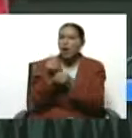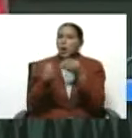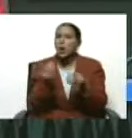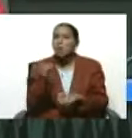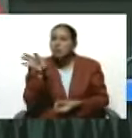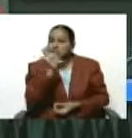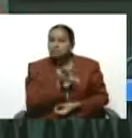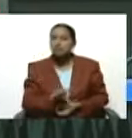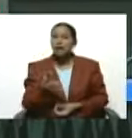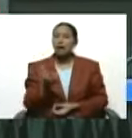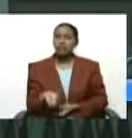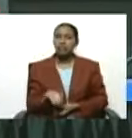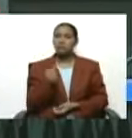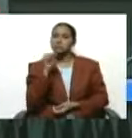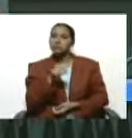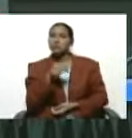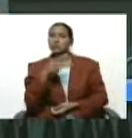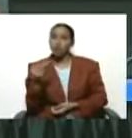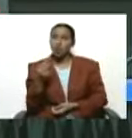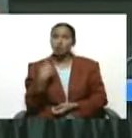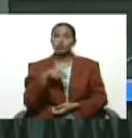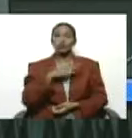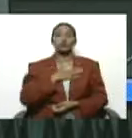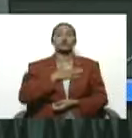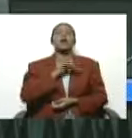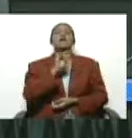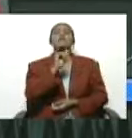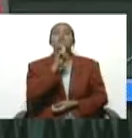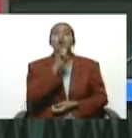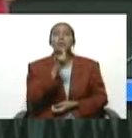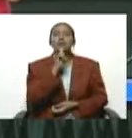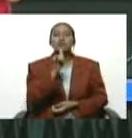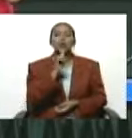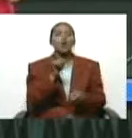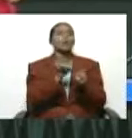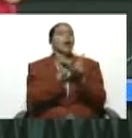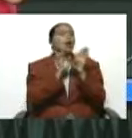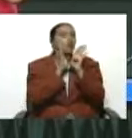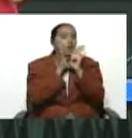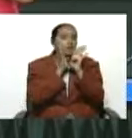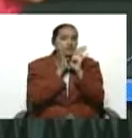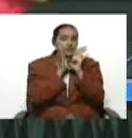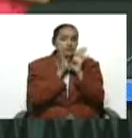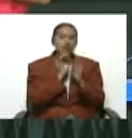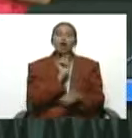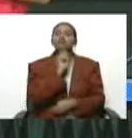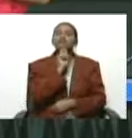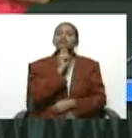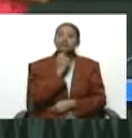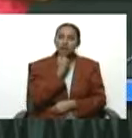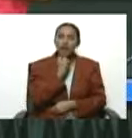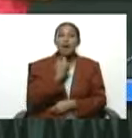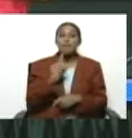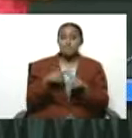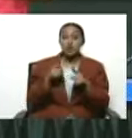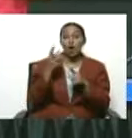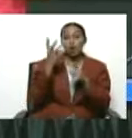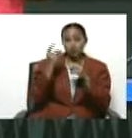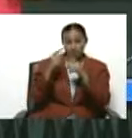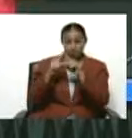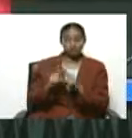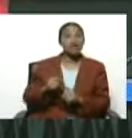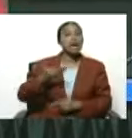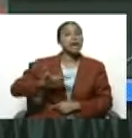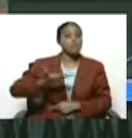una información confidencial y nosotros la manejamos de manera confidencial, pero el número lo requerimos. Luego